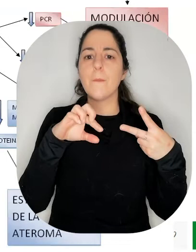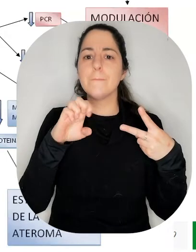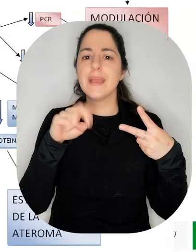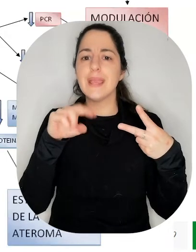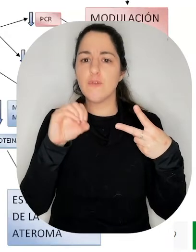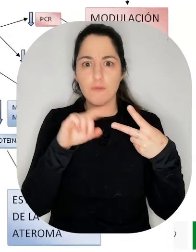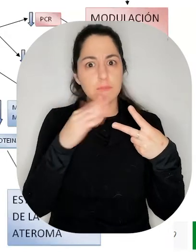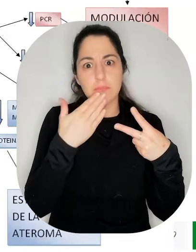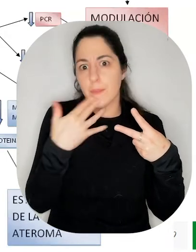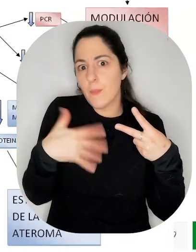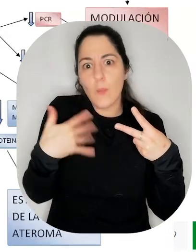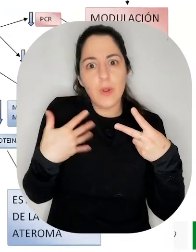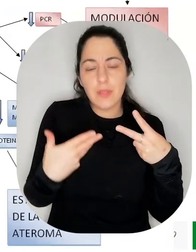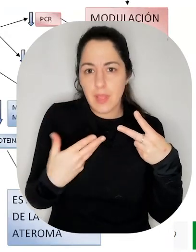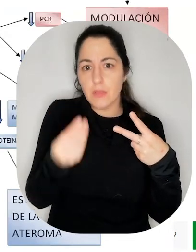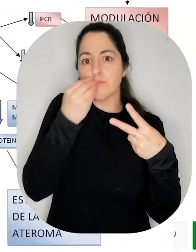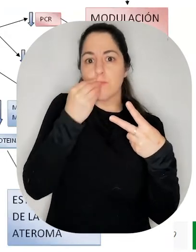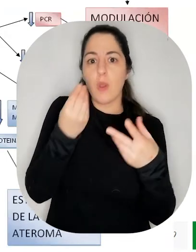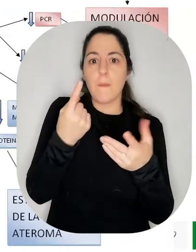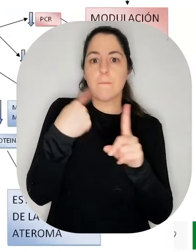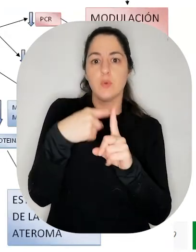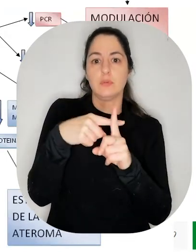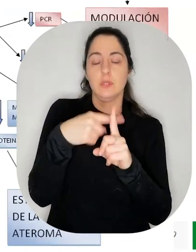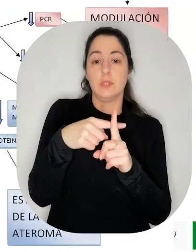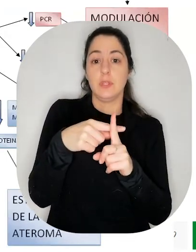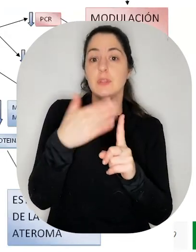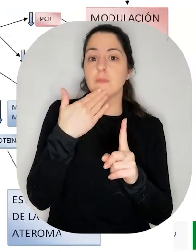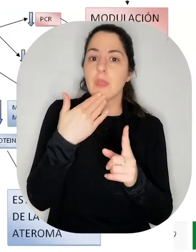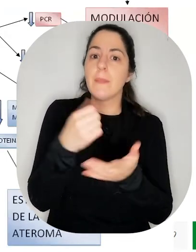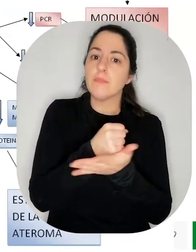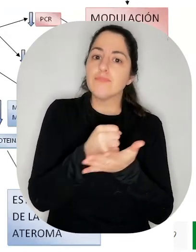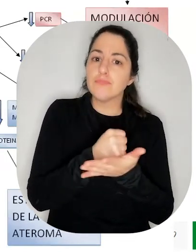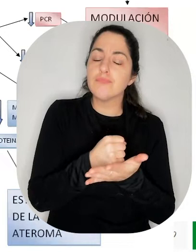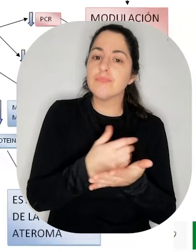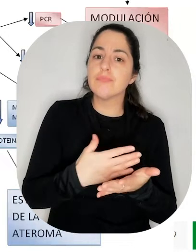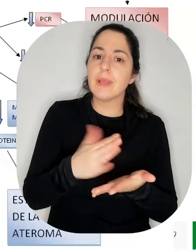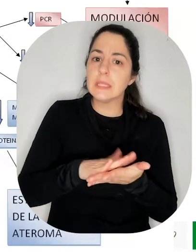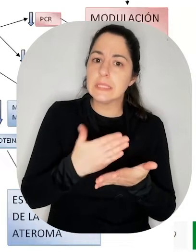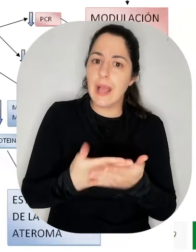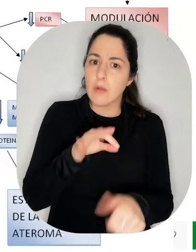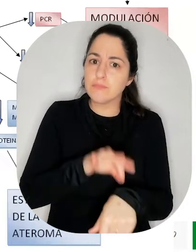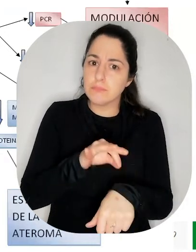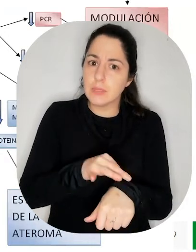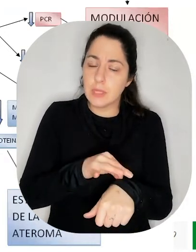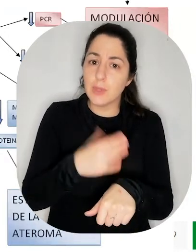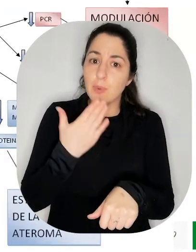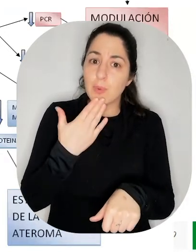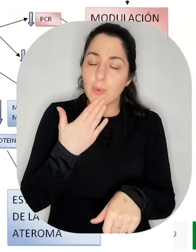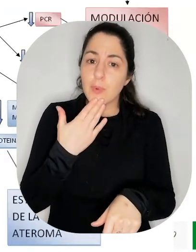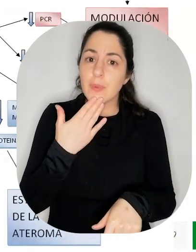también molécula muy importante como suplemento alimenticio y medicinal.